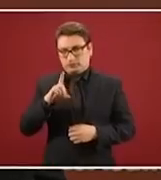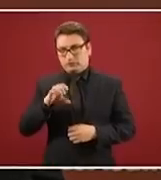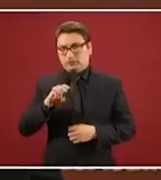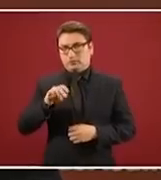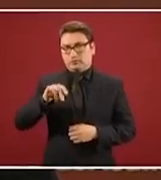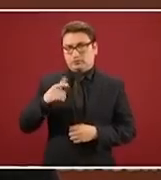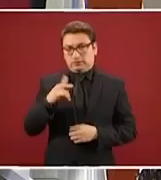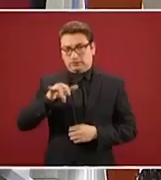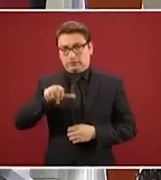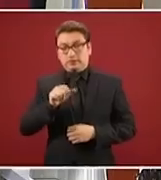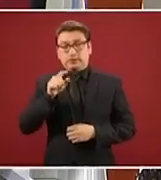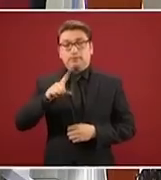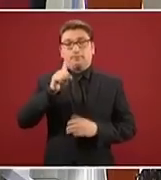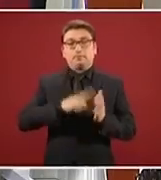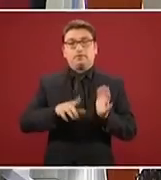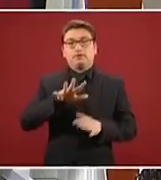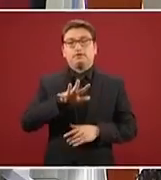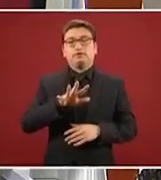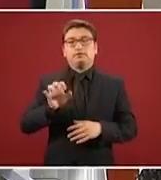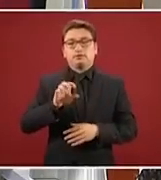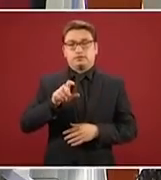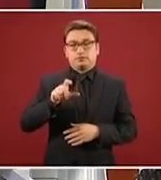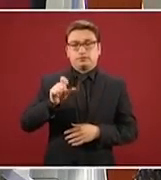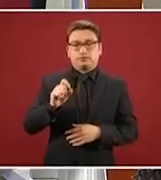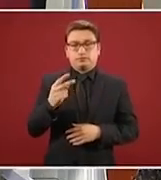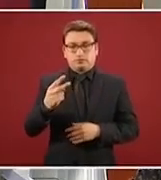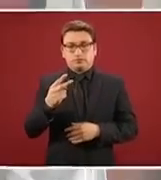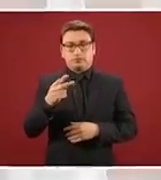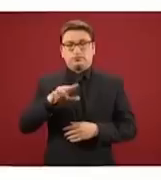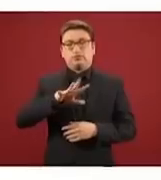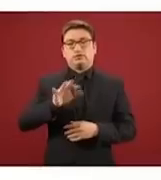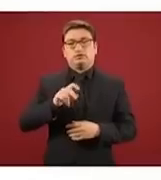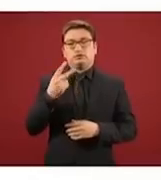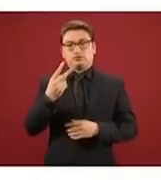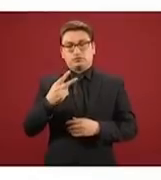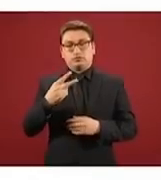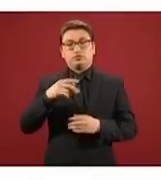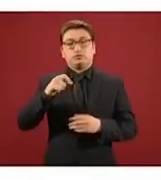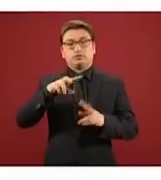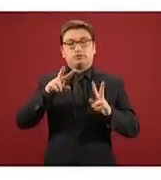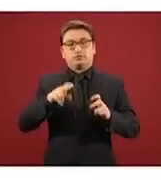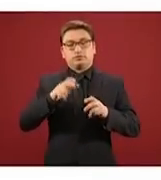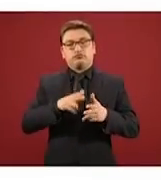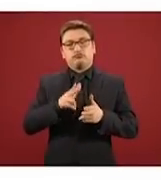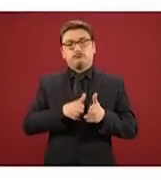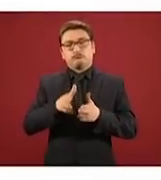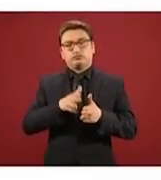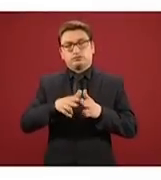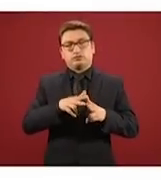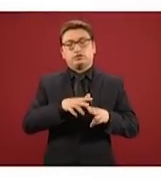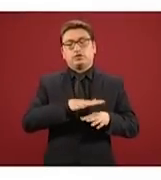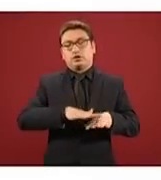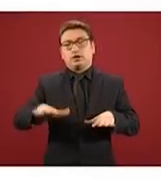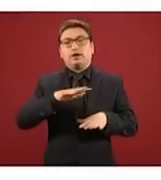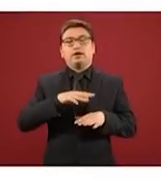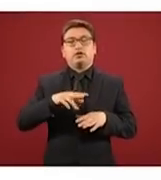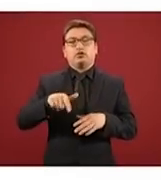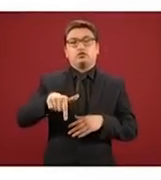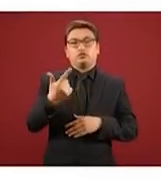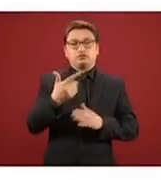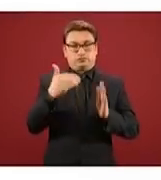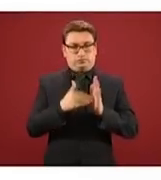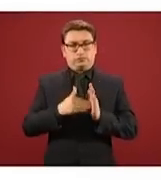1502 operaciones sobre ferro en ferroviaria sobre los ferrocarriles ahí se rescataron a doce mil